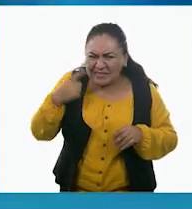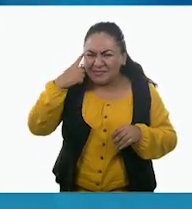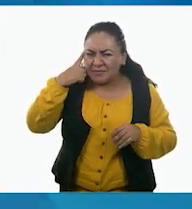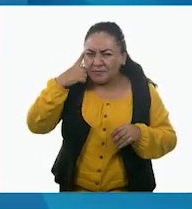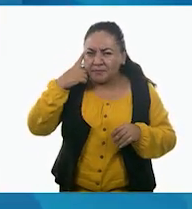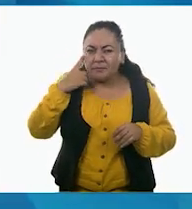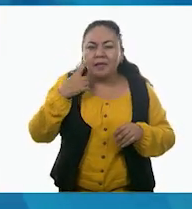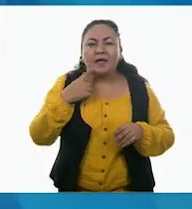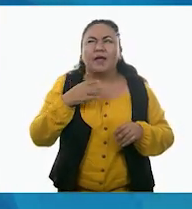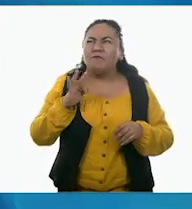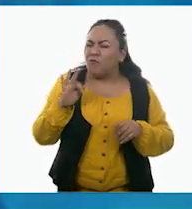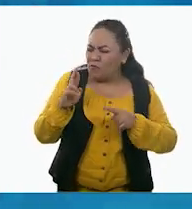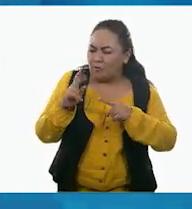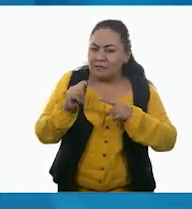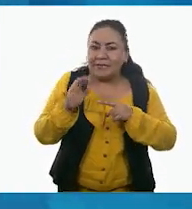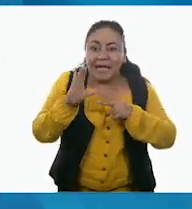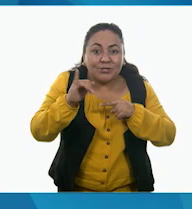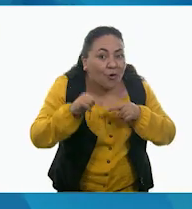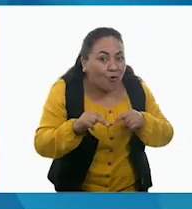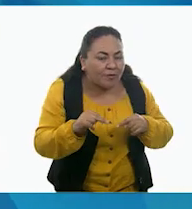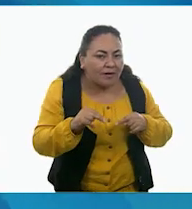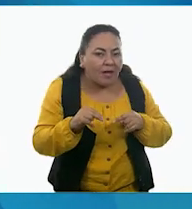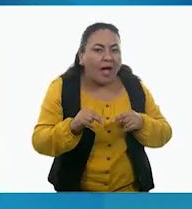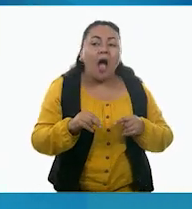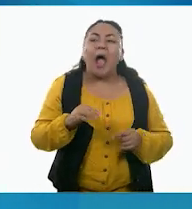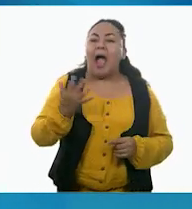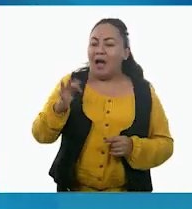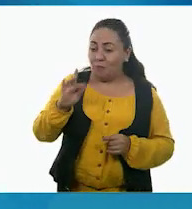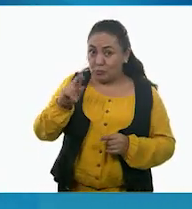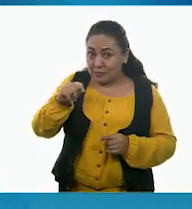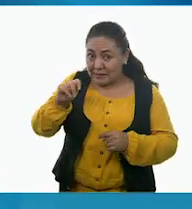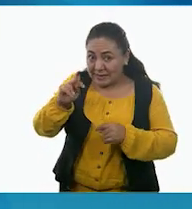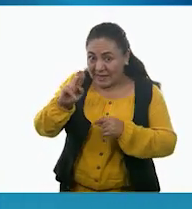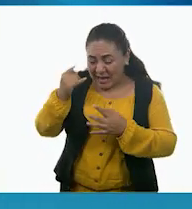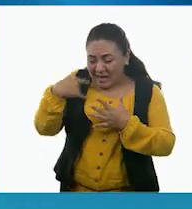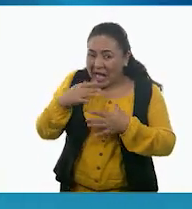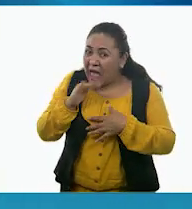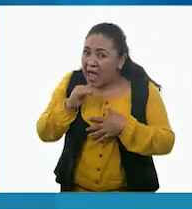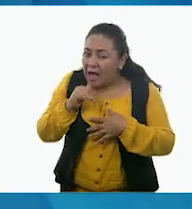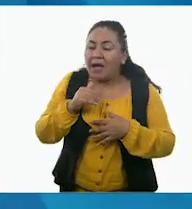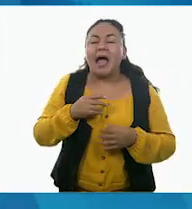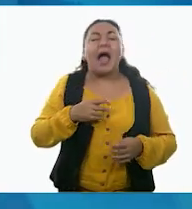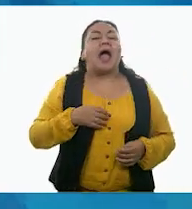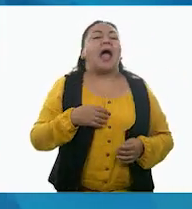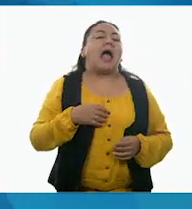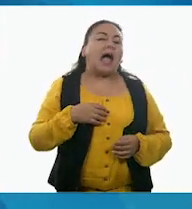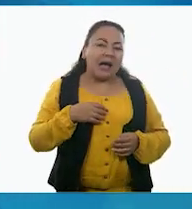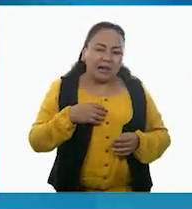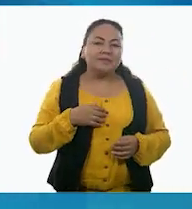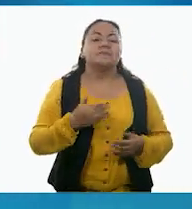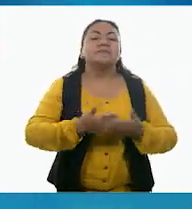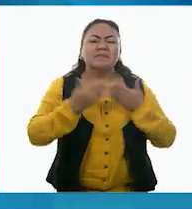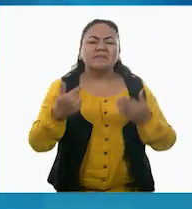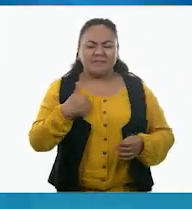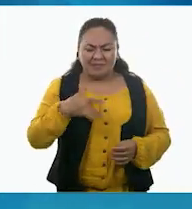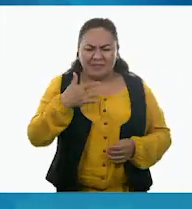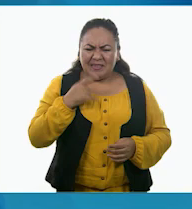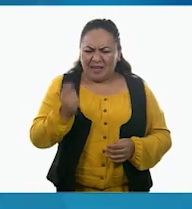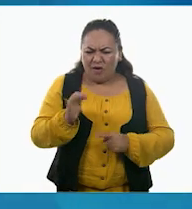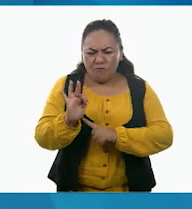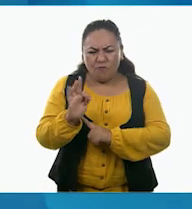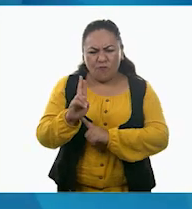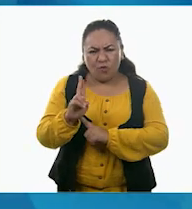¡Abuelitilistli! ¡Abuelitilistli! ¡Y nunca! Timati tlen cuali tlamantli quema a cuali se mochilía.